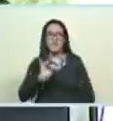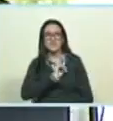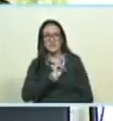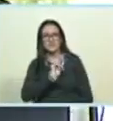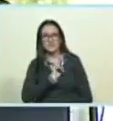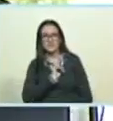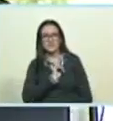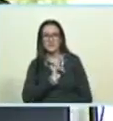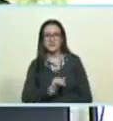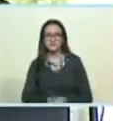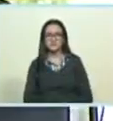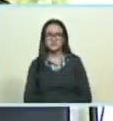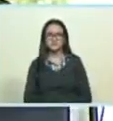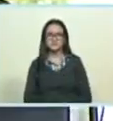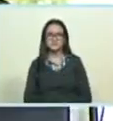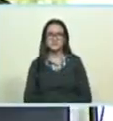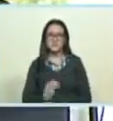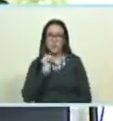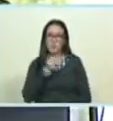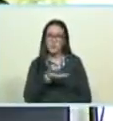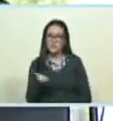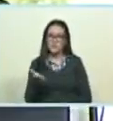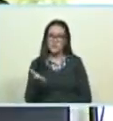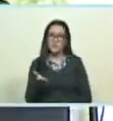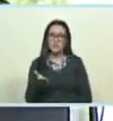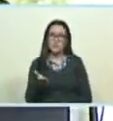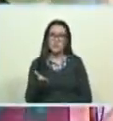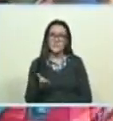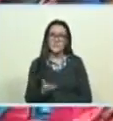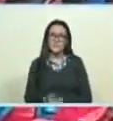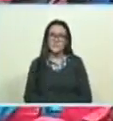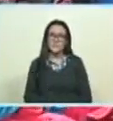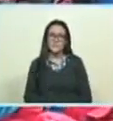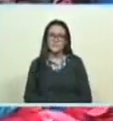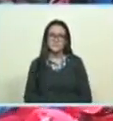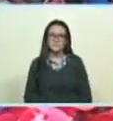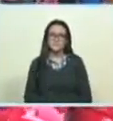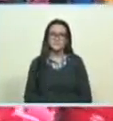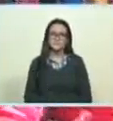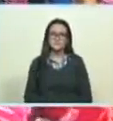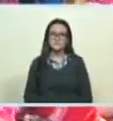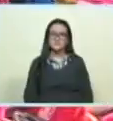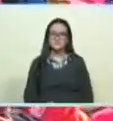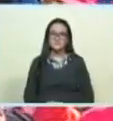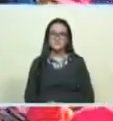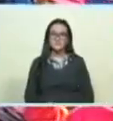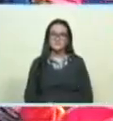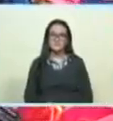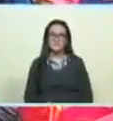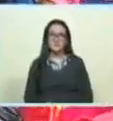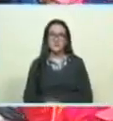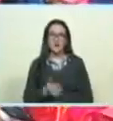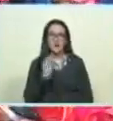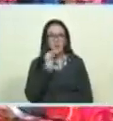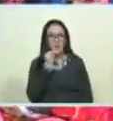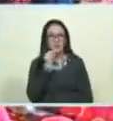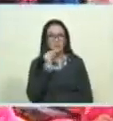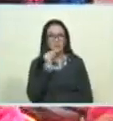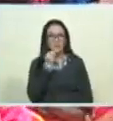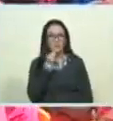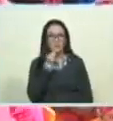Estamos forjando la juventud desde la más joven, si se puede decir así. Hay la juventud más